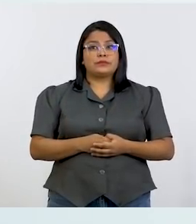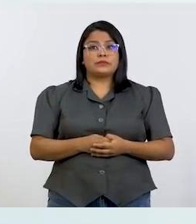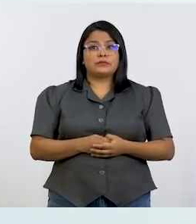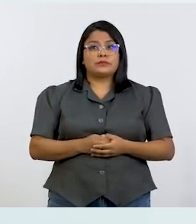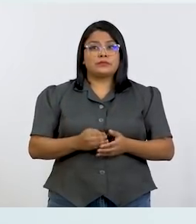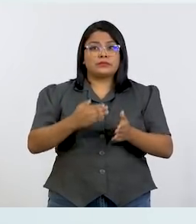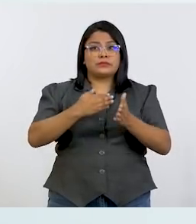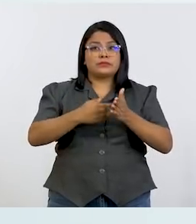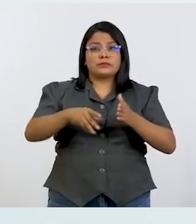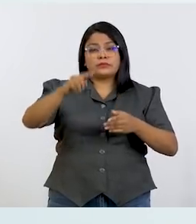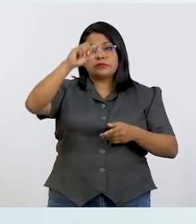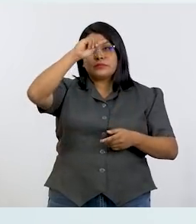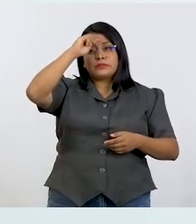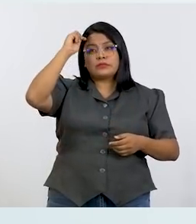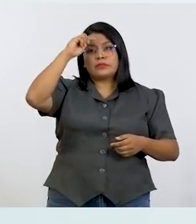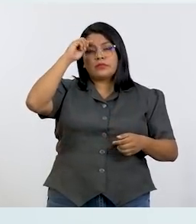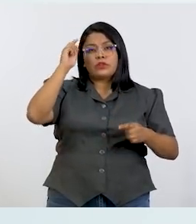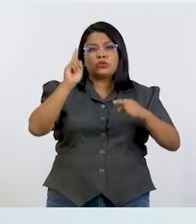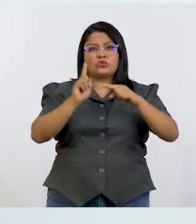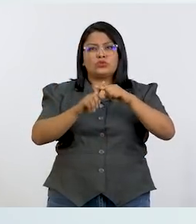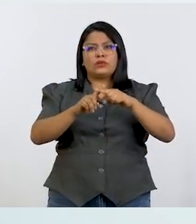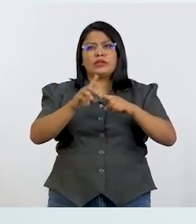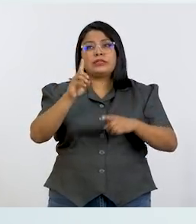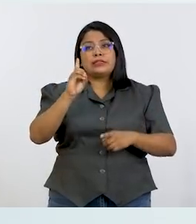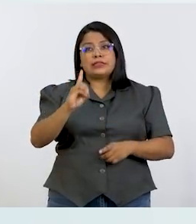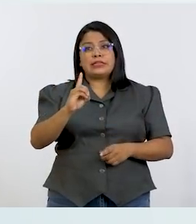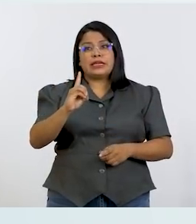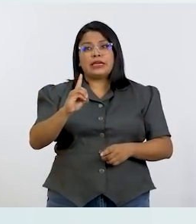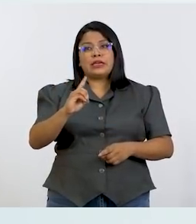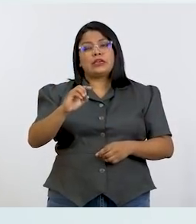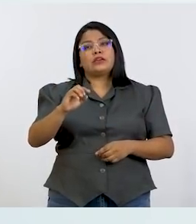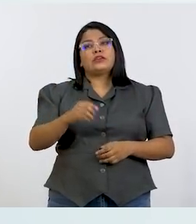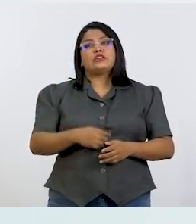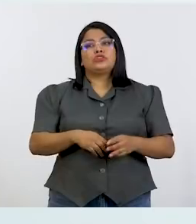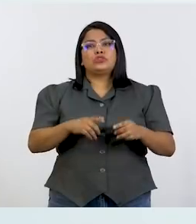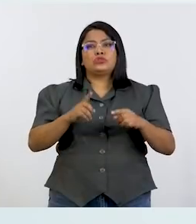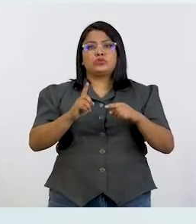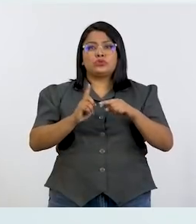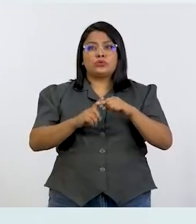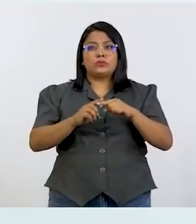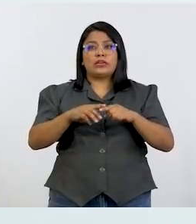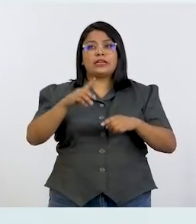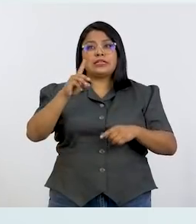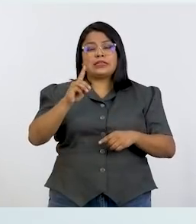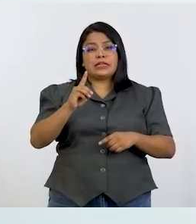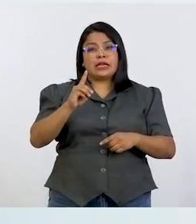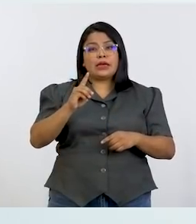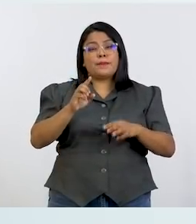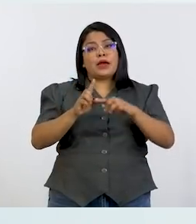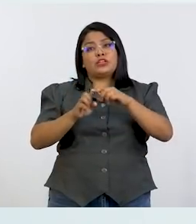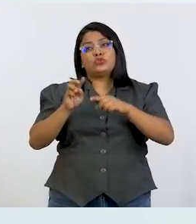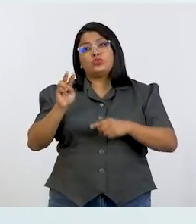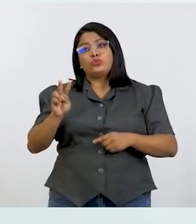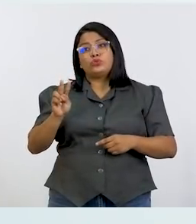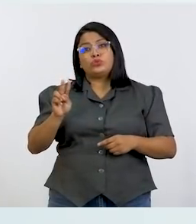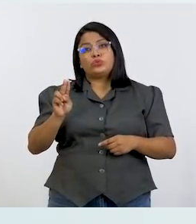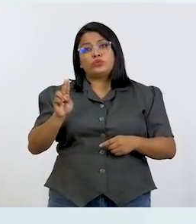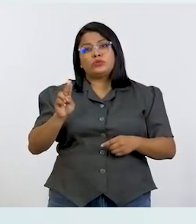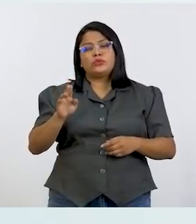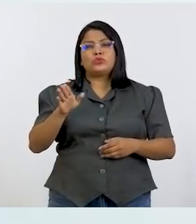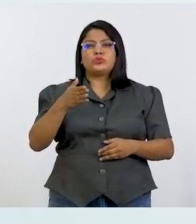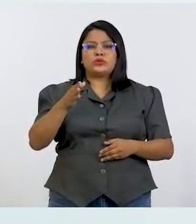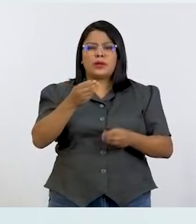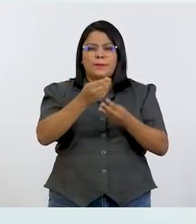una secuencia muy particular, y es que se comienzan trabajando con sumas de decenas y sumas de números de